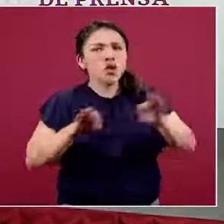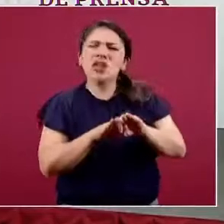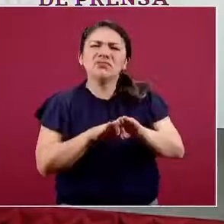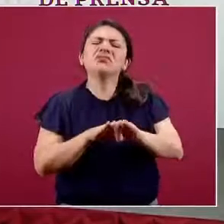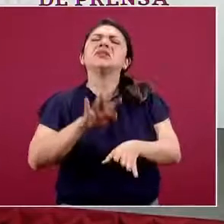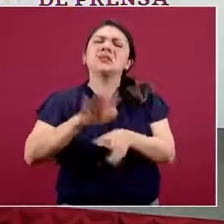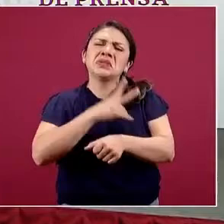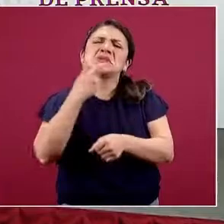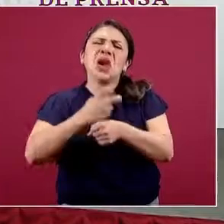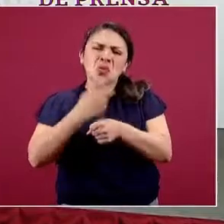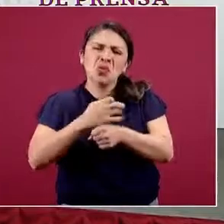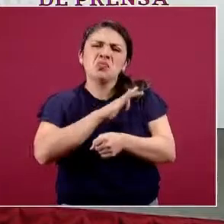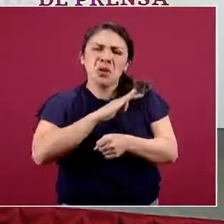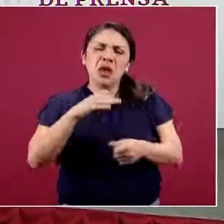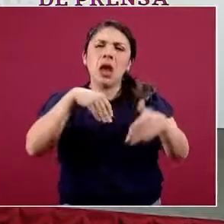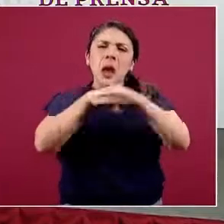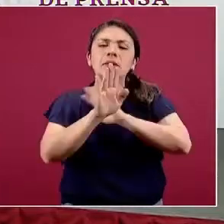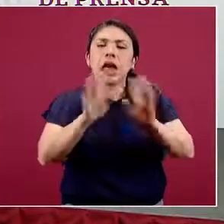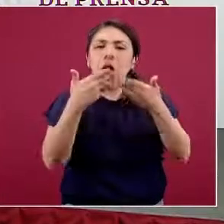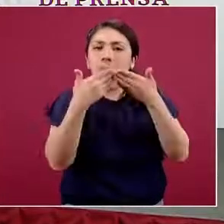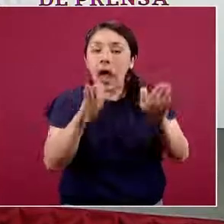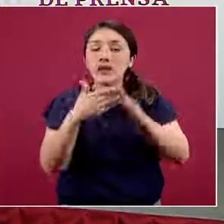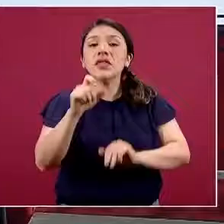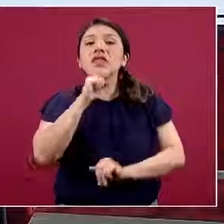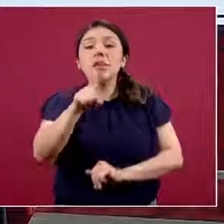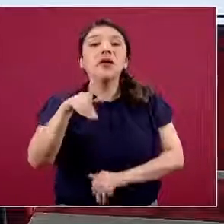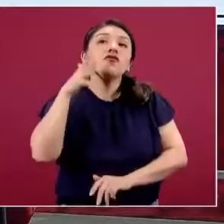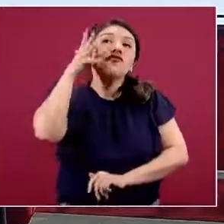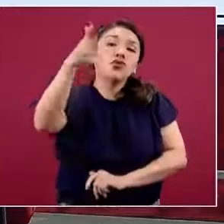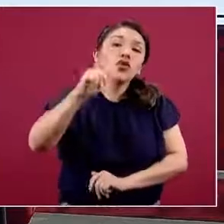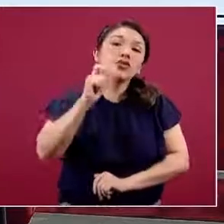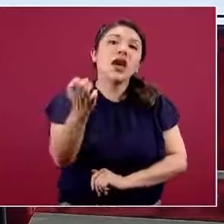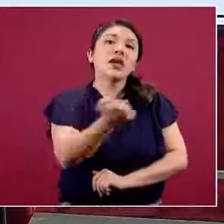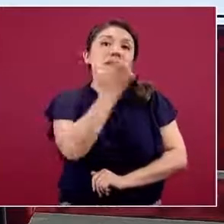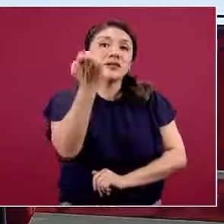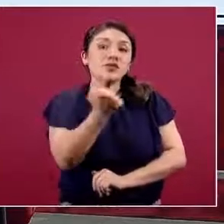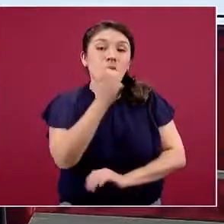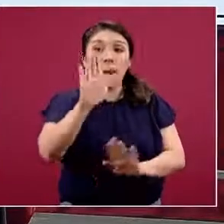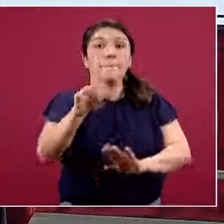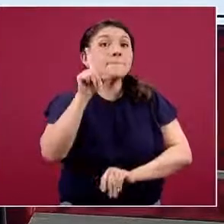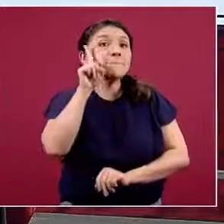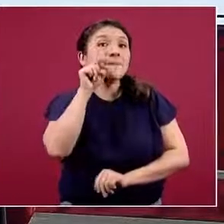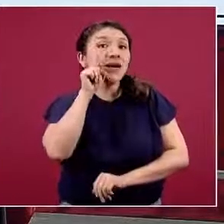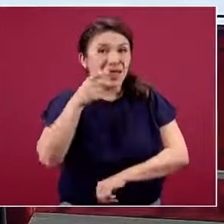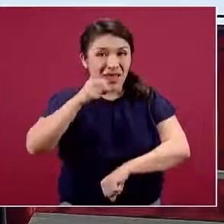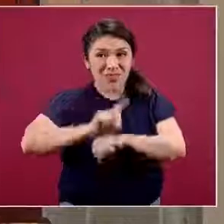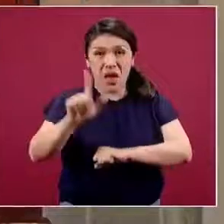y en algún momento también las actividades educativas. El día de mañana,